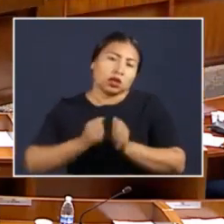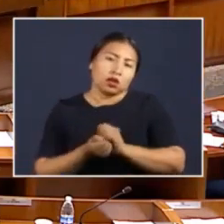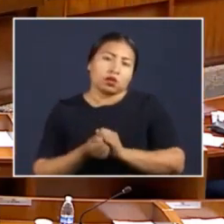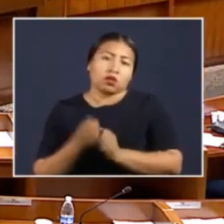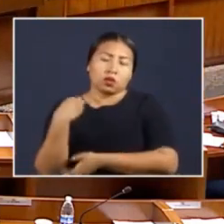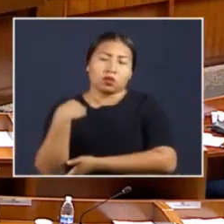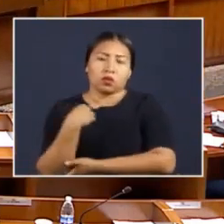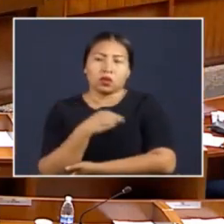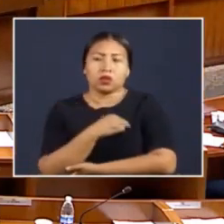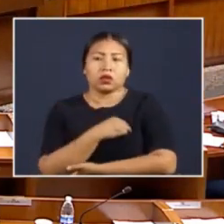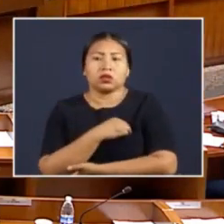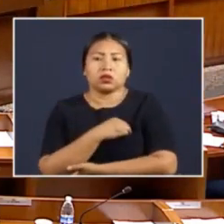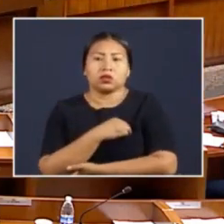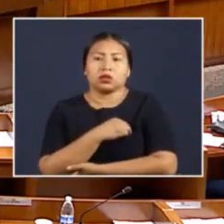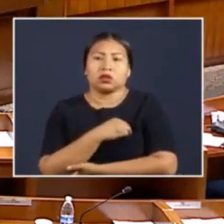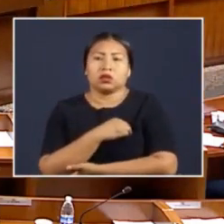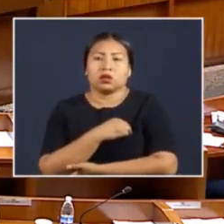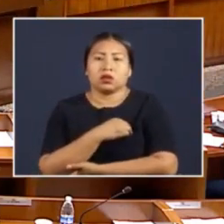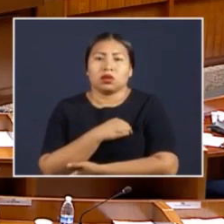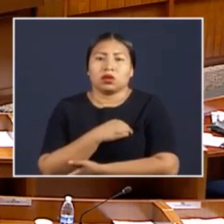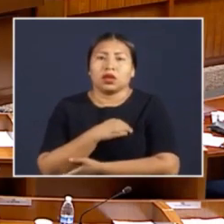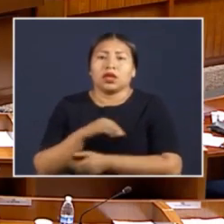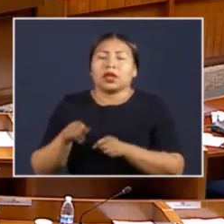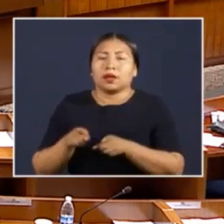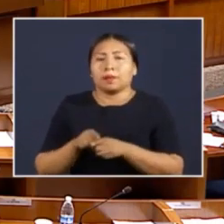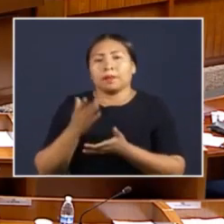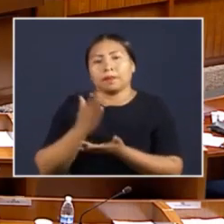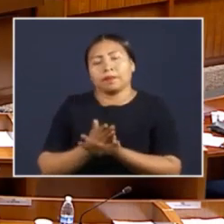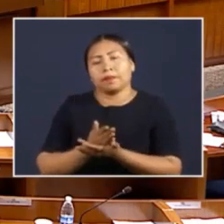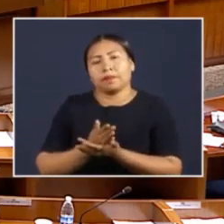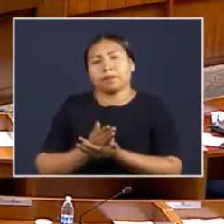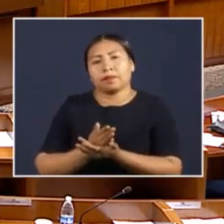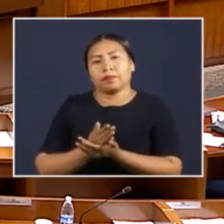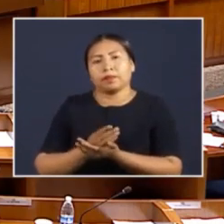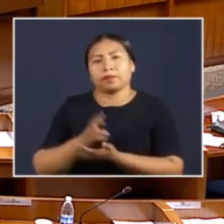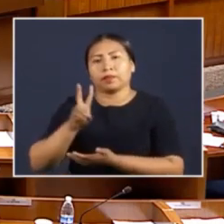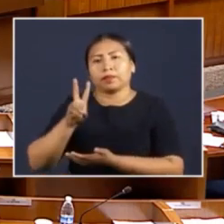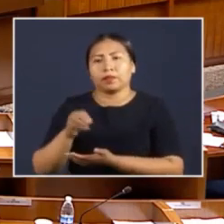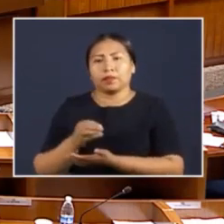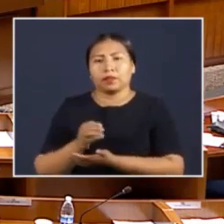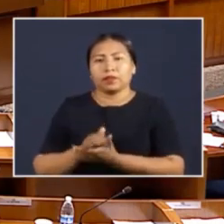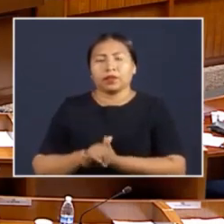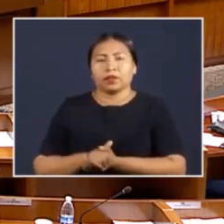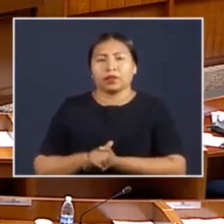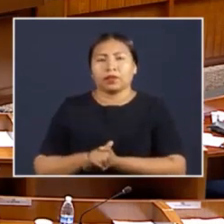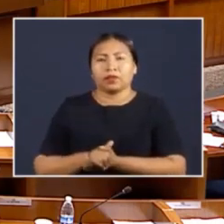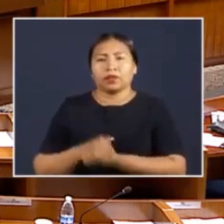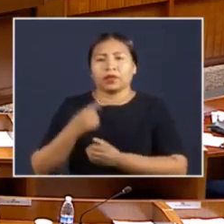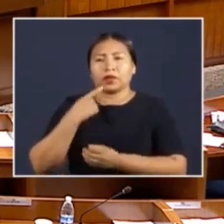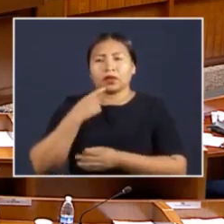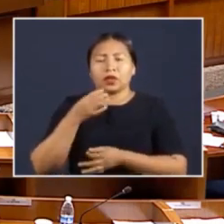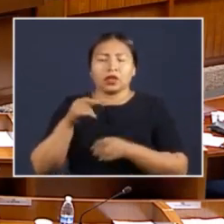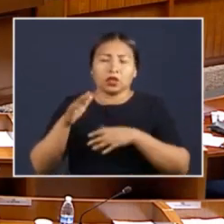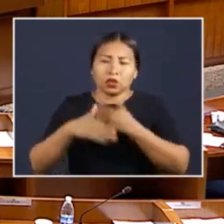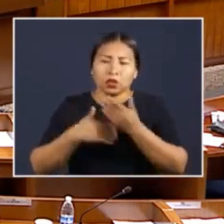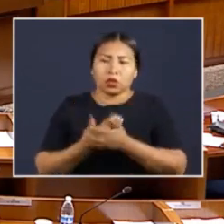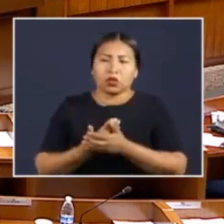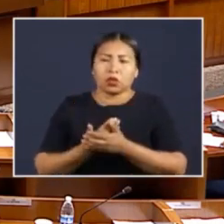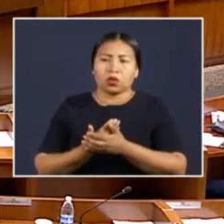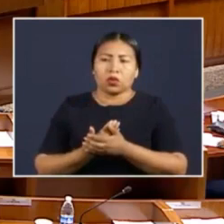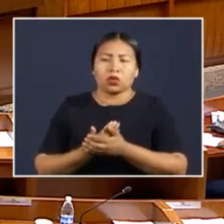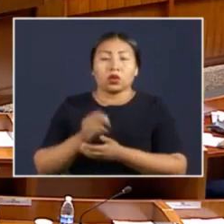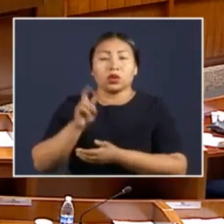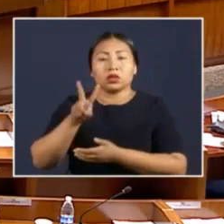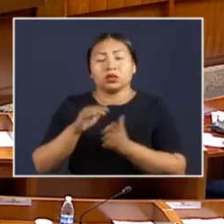perduren en el tiempo y no a través de las personas no a través de lo que él señaló el protagonismo el segundo